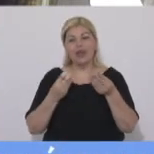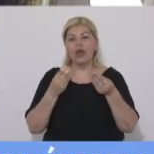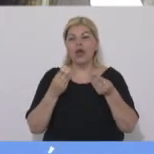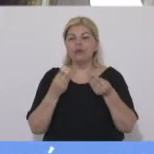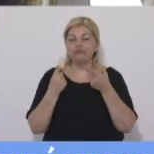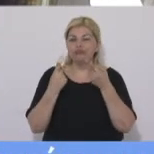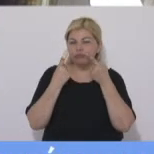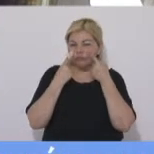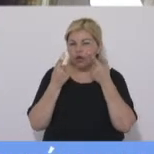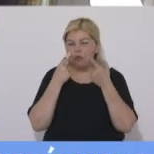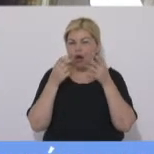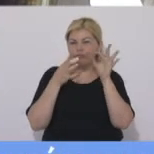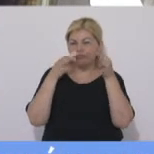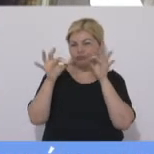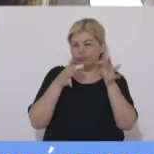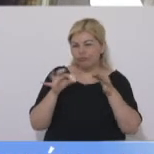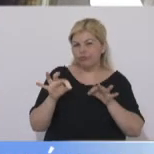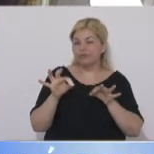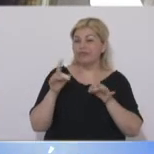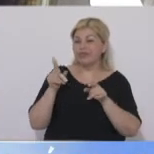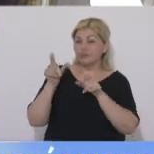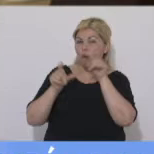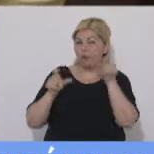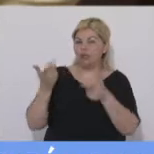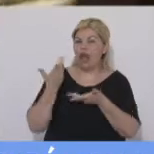incorporando parcialmente los aportes.